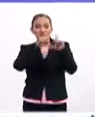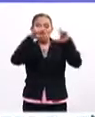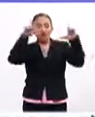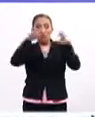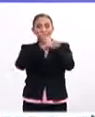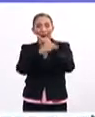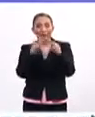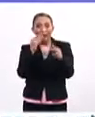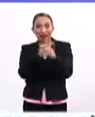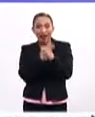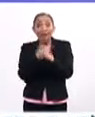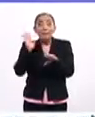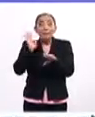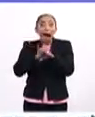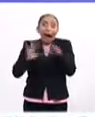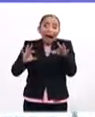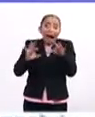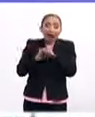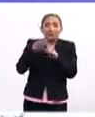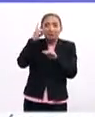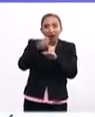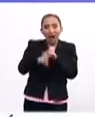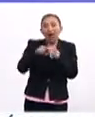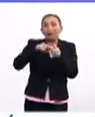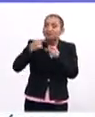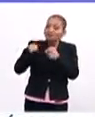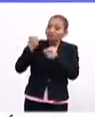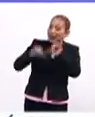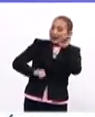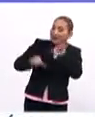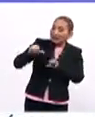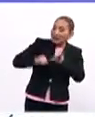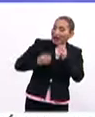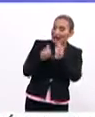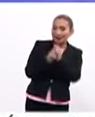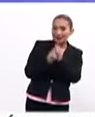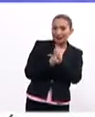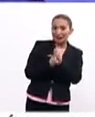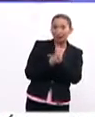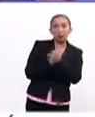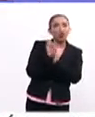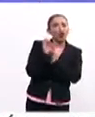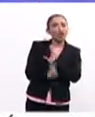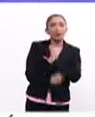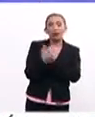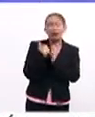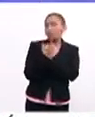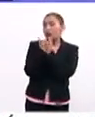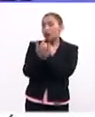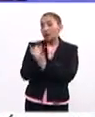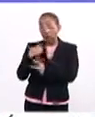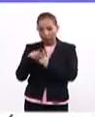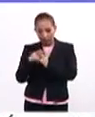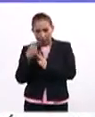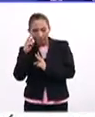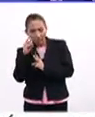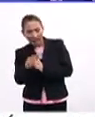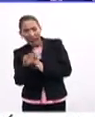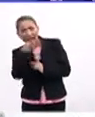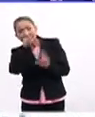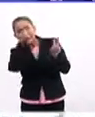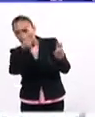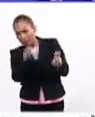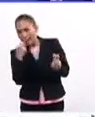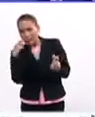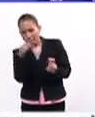un material para detonar la actividad de clase. Puede ser un detonante para decir vamos a introducir a tal